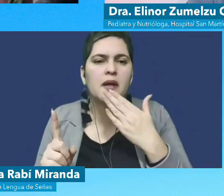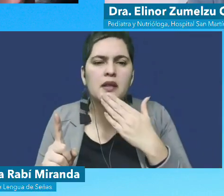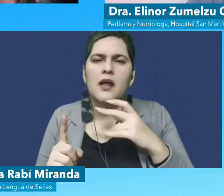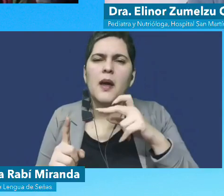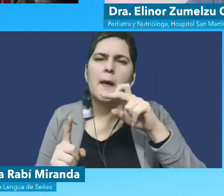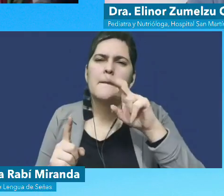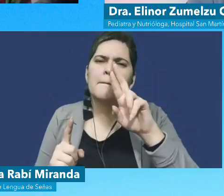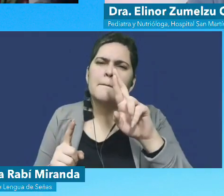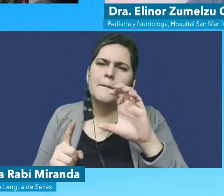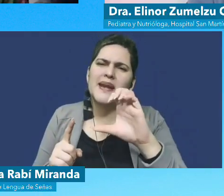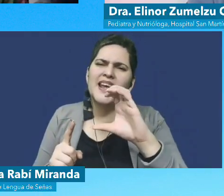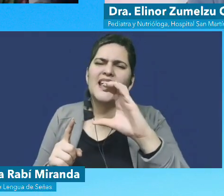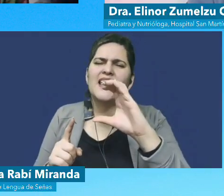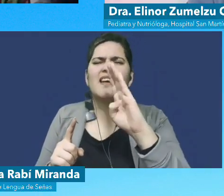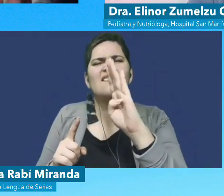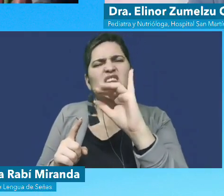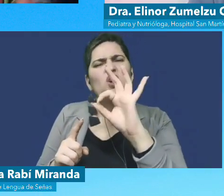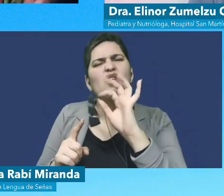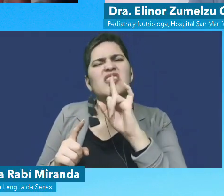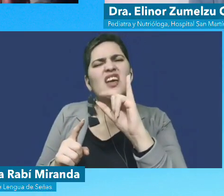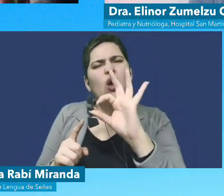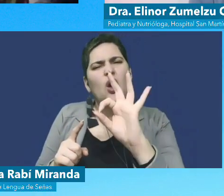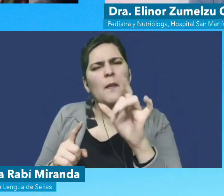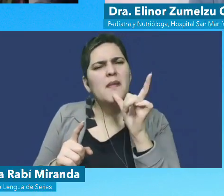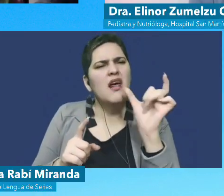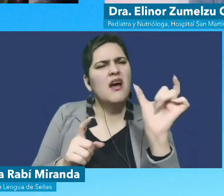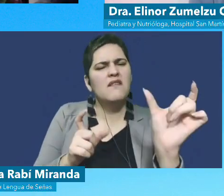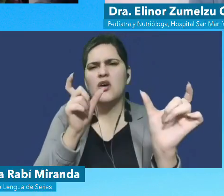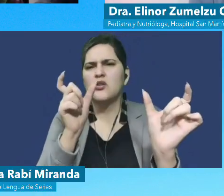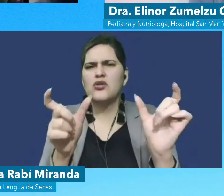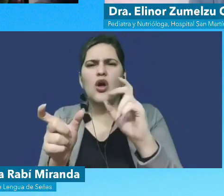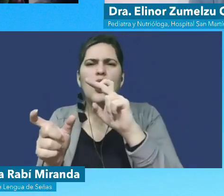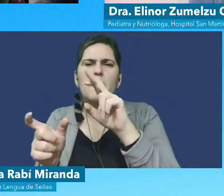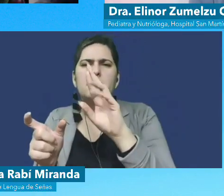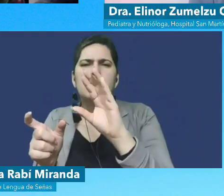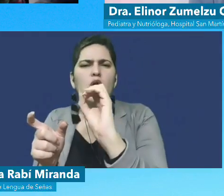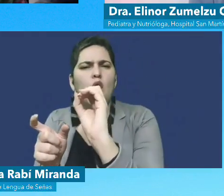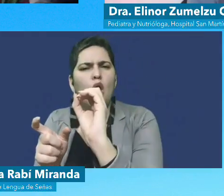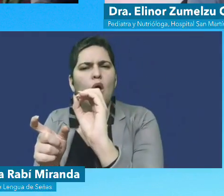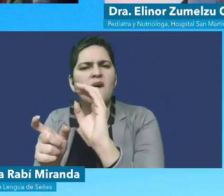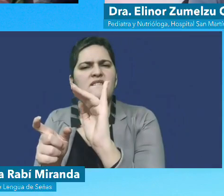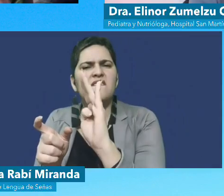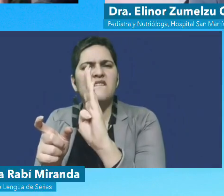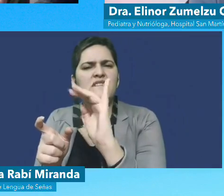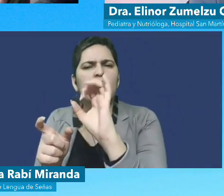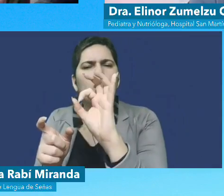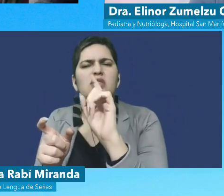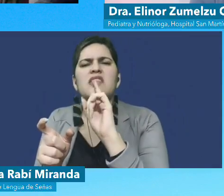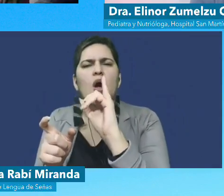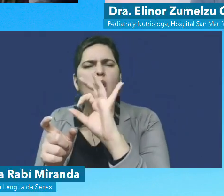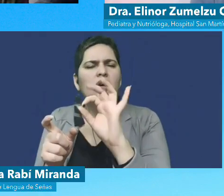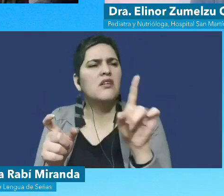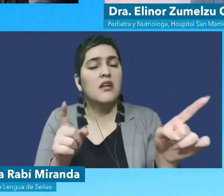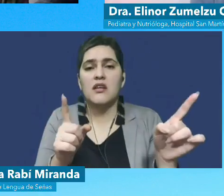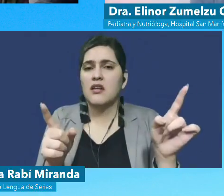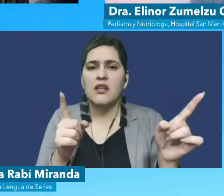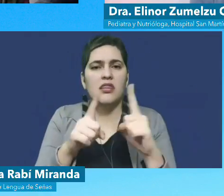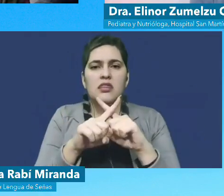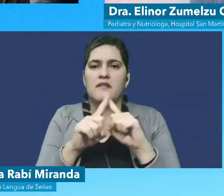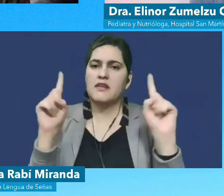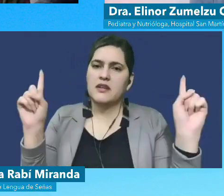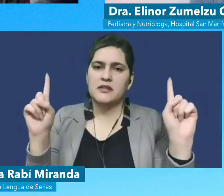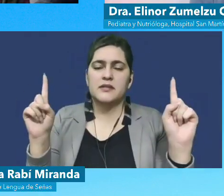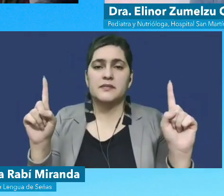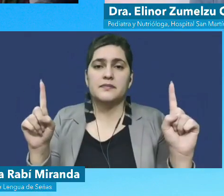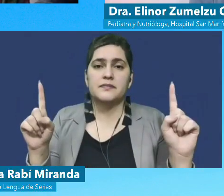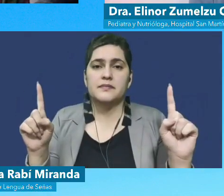y probiótico. ¿Hay uno mejor que el otro y qué diferencia tienen? Son cosas distintas. Ya uno es ciertos